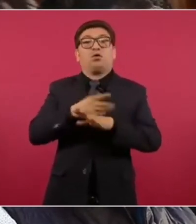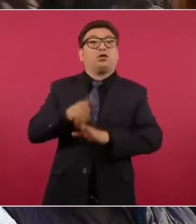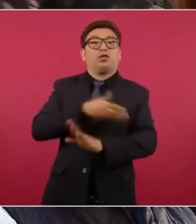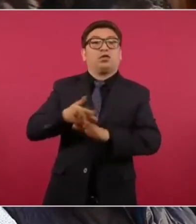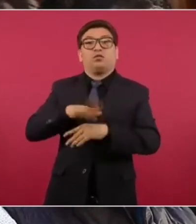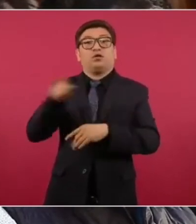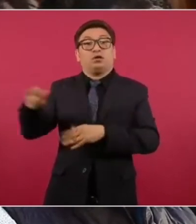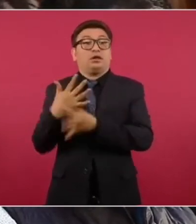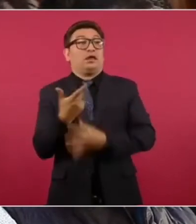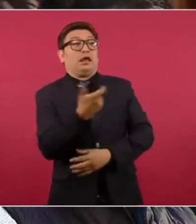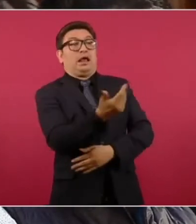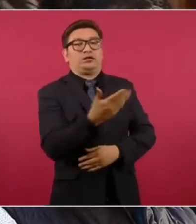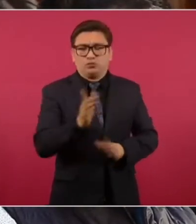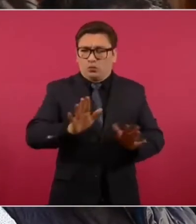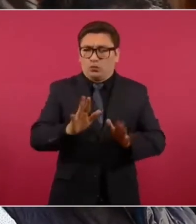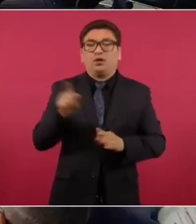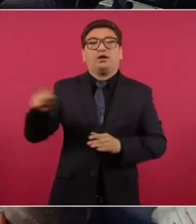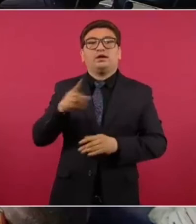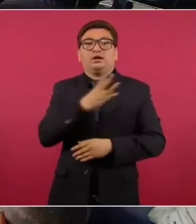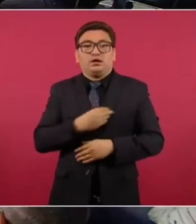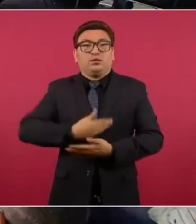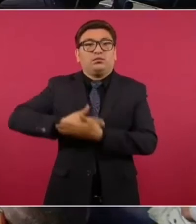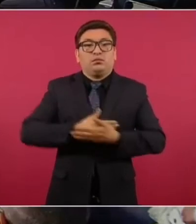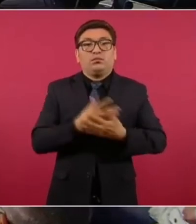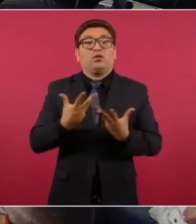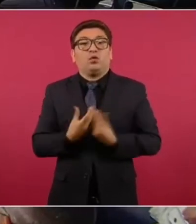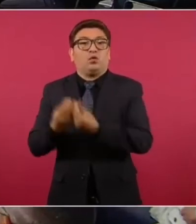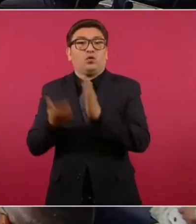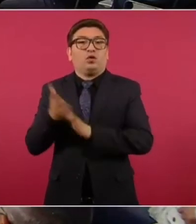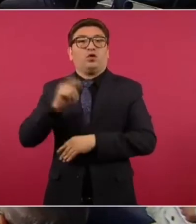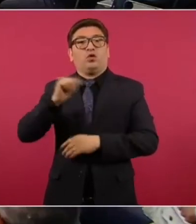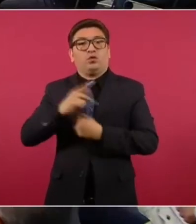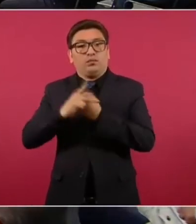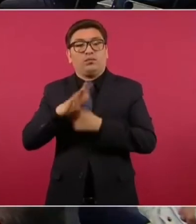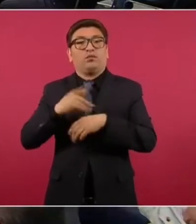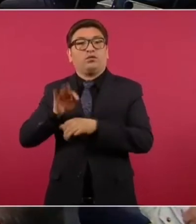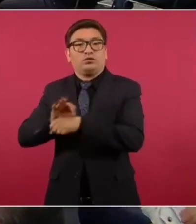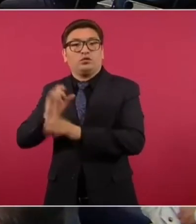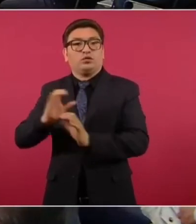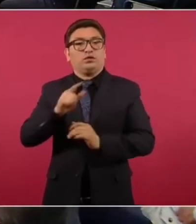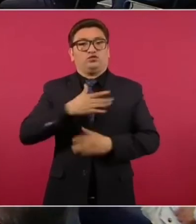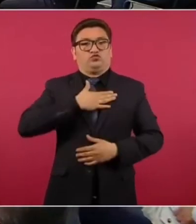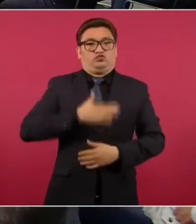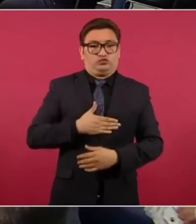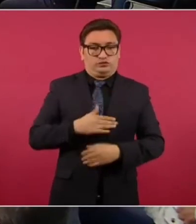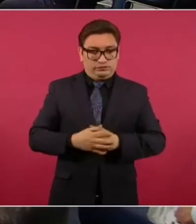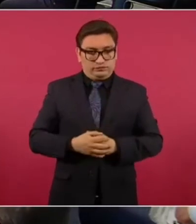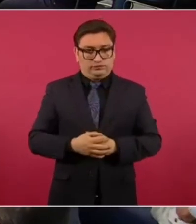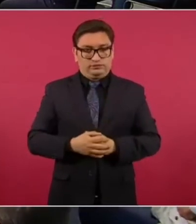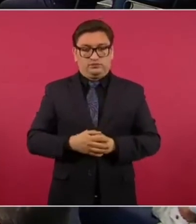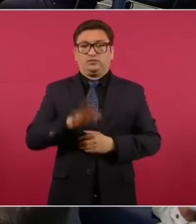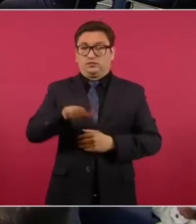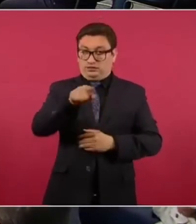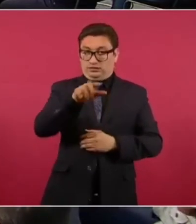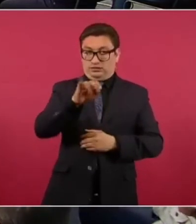ella lo único que quiere es salir del país, tener a sus bebés con ella y que haya justicia. Bueno, se lo encargamos a